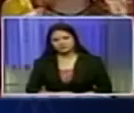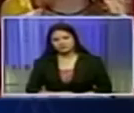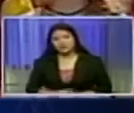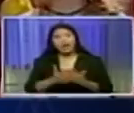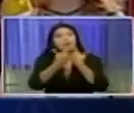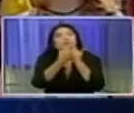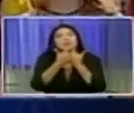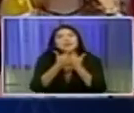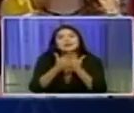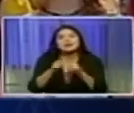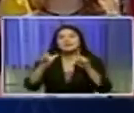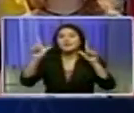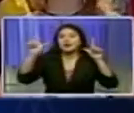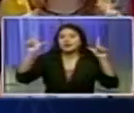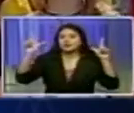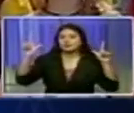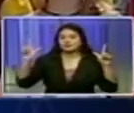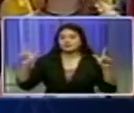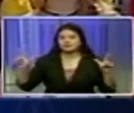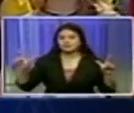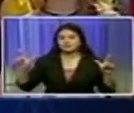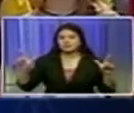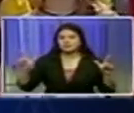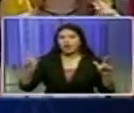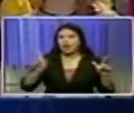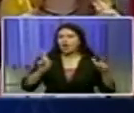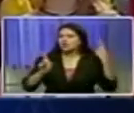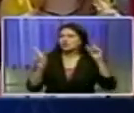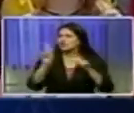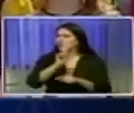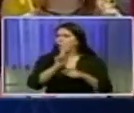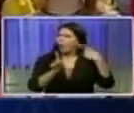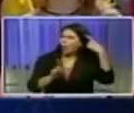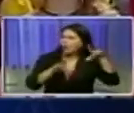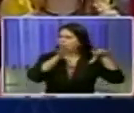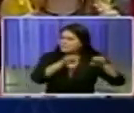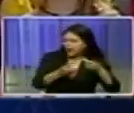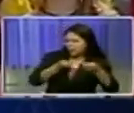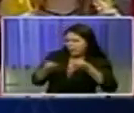libre hacia afuera, no dominada por ningún imperio,